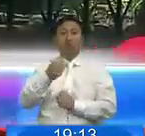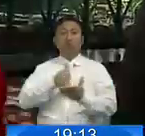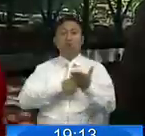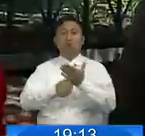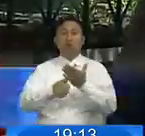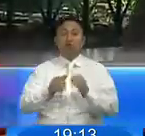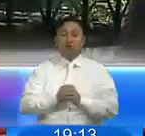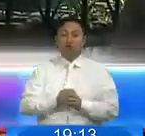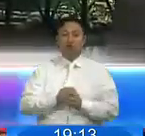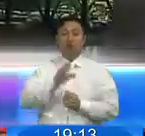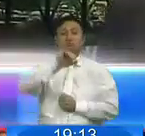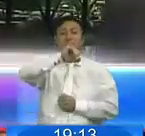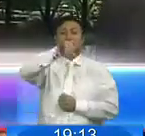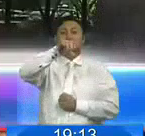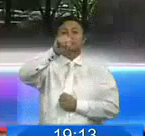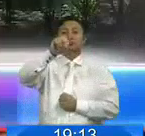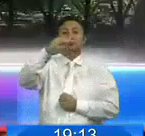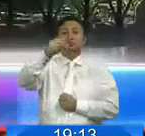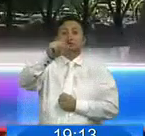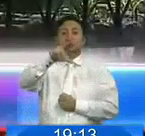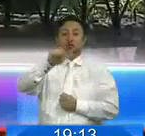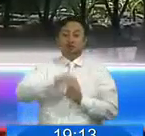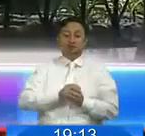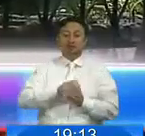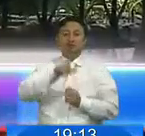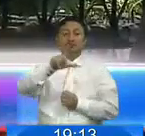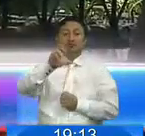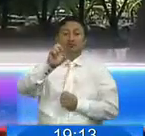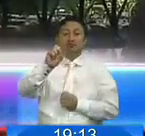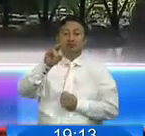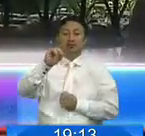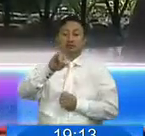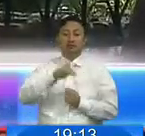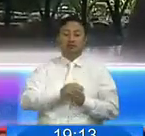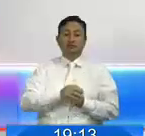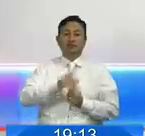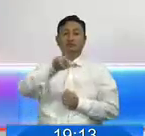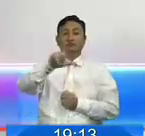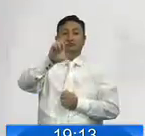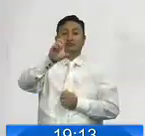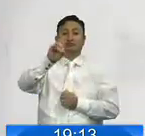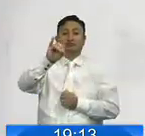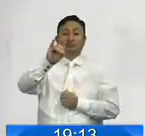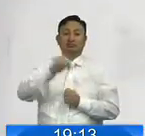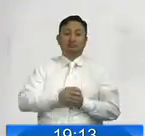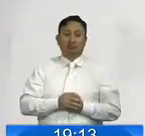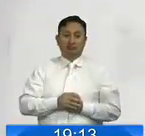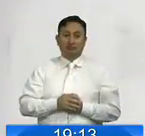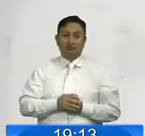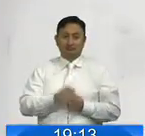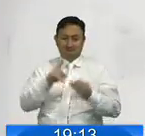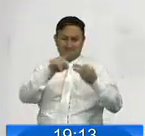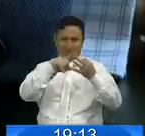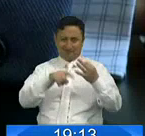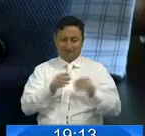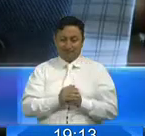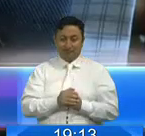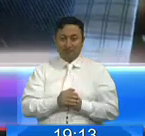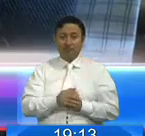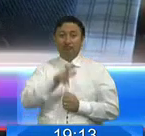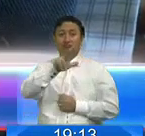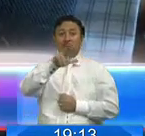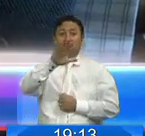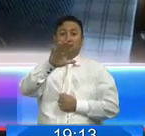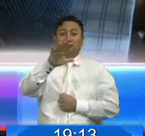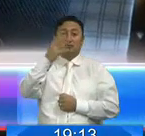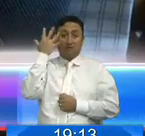Joana Pesantes, Lenin Lara, José Serrano, Lady Zúñiga. El informe definitivo de Contraloría estará listo en 35